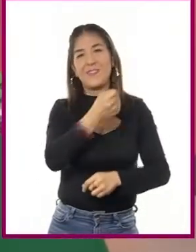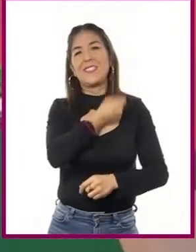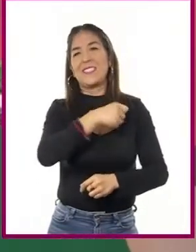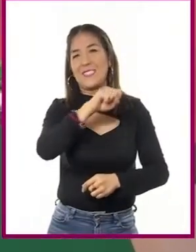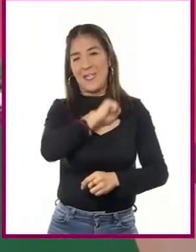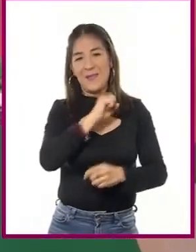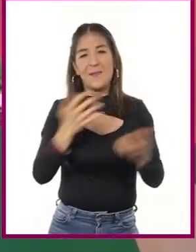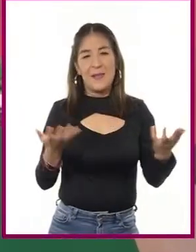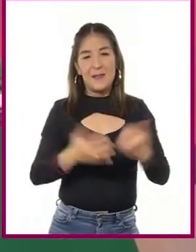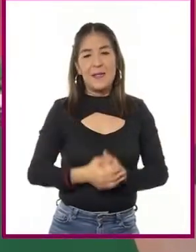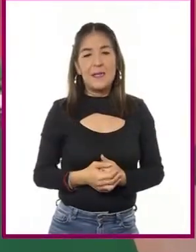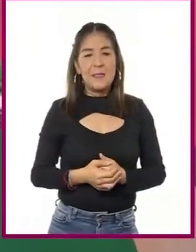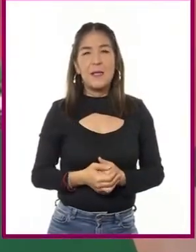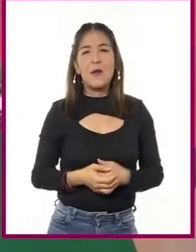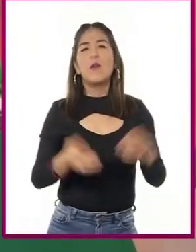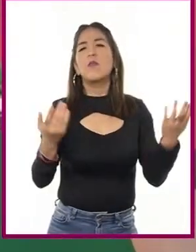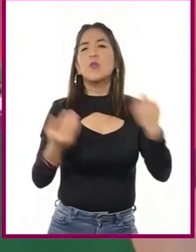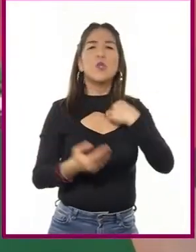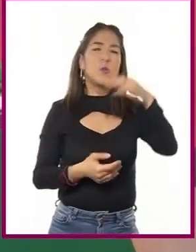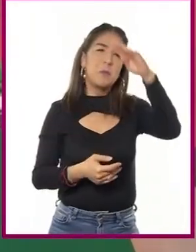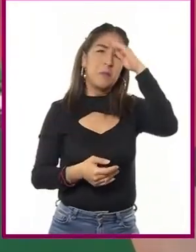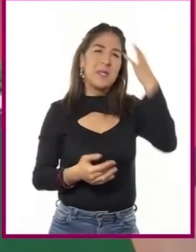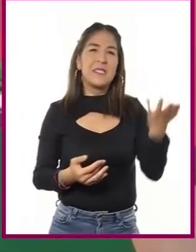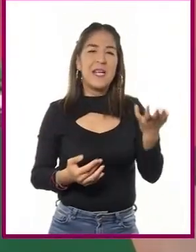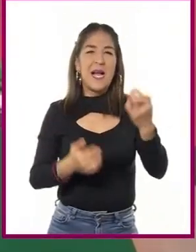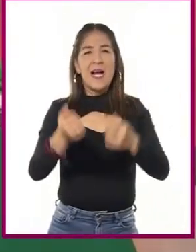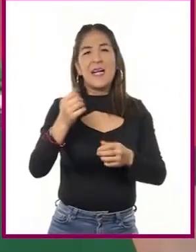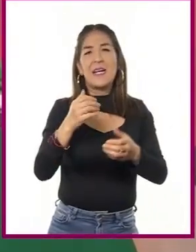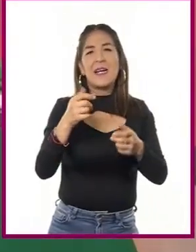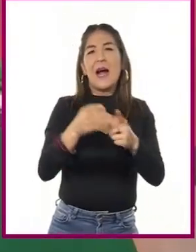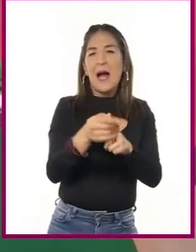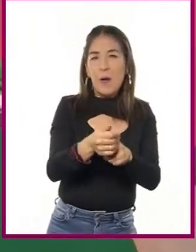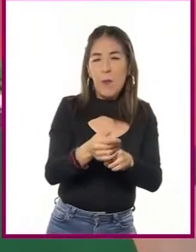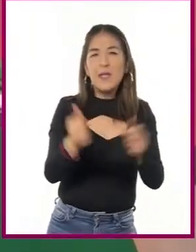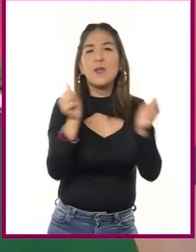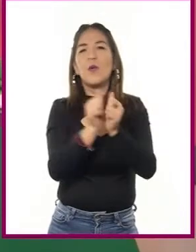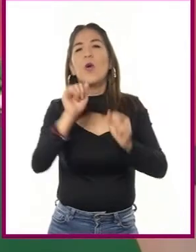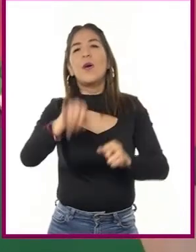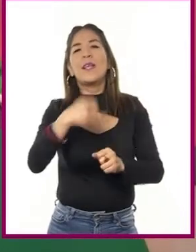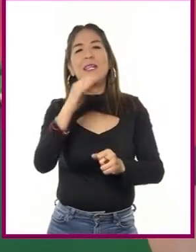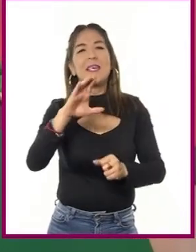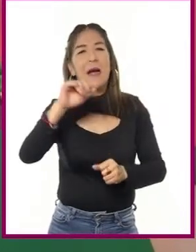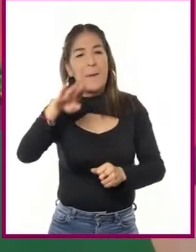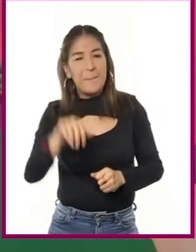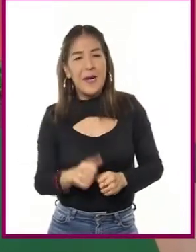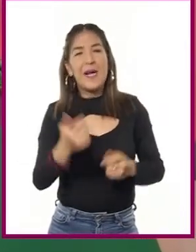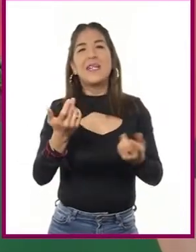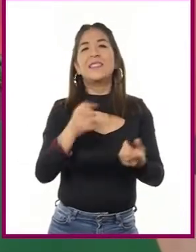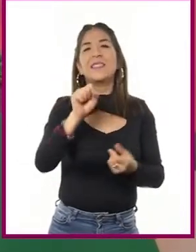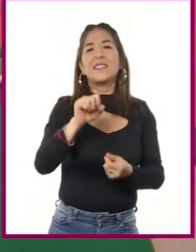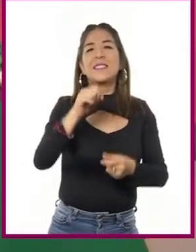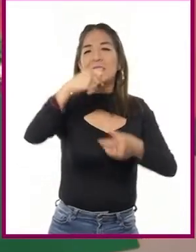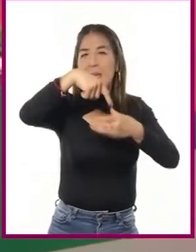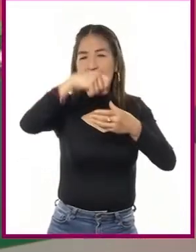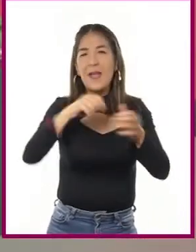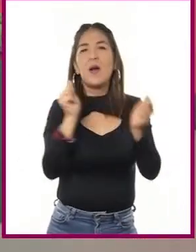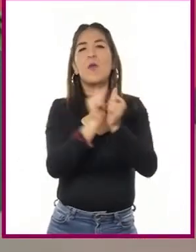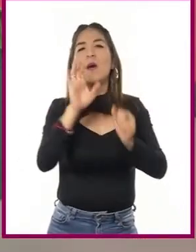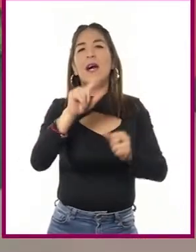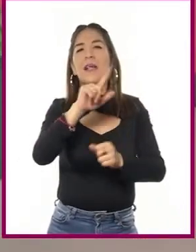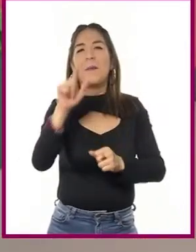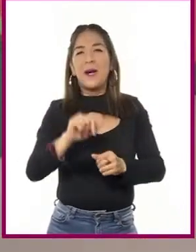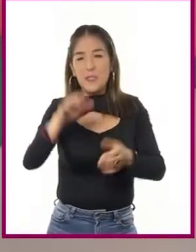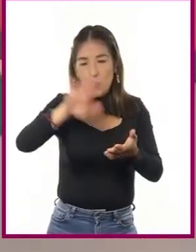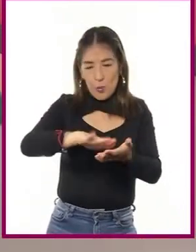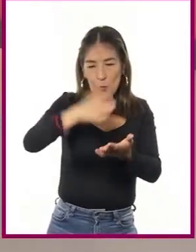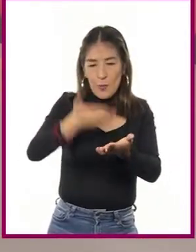completo. Como botana se me ocurren unos cacahuates con jícama y semillas de calabaza tostadas, que además de